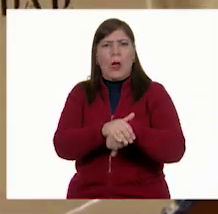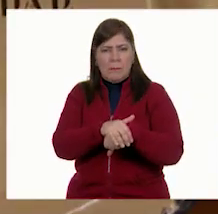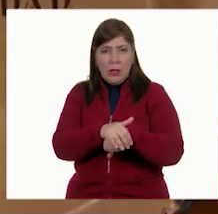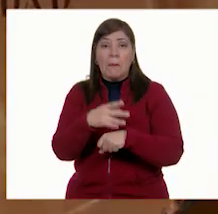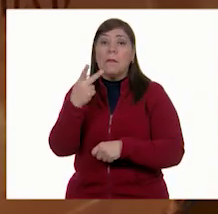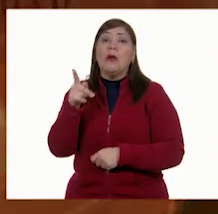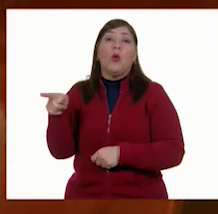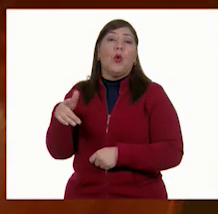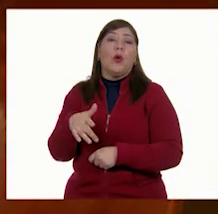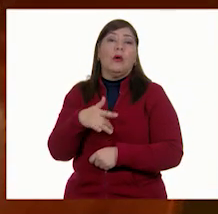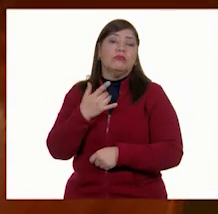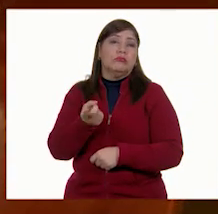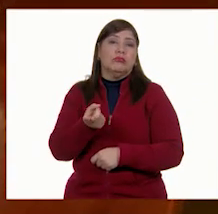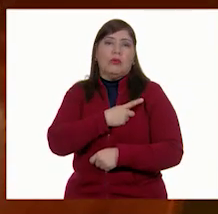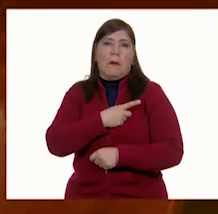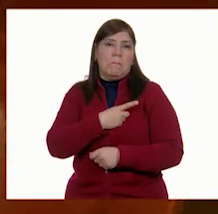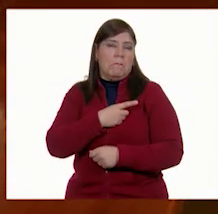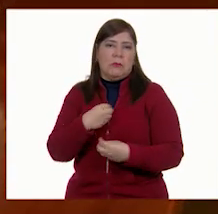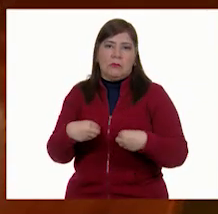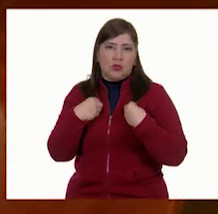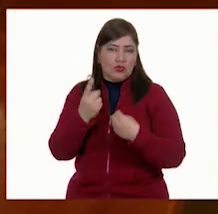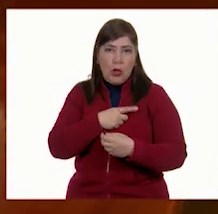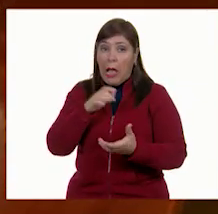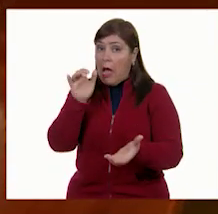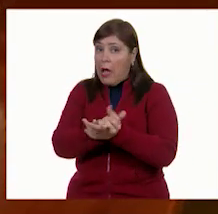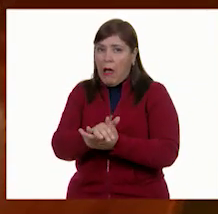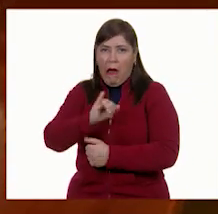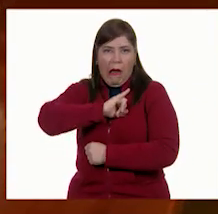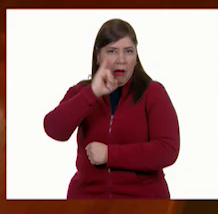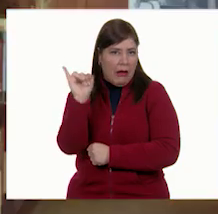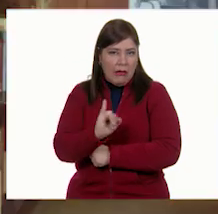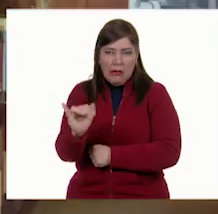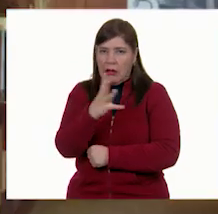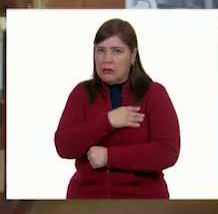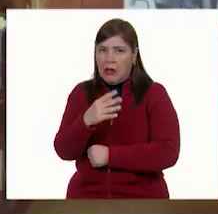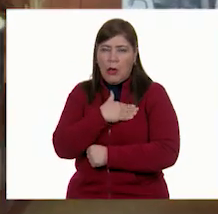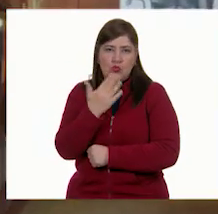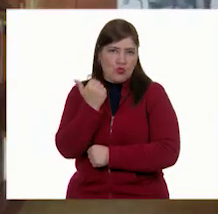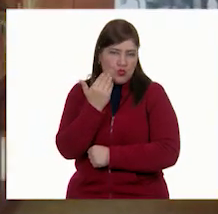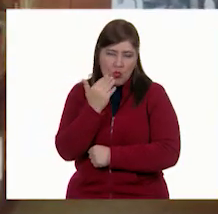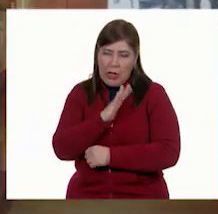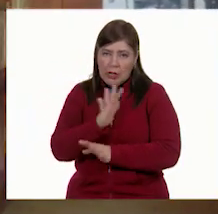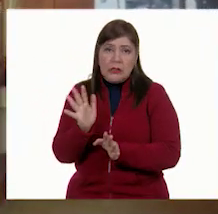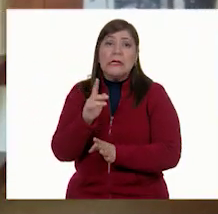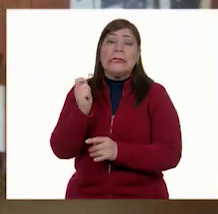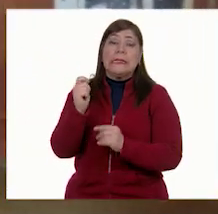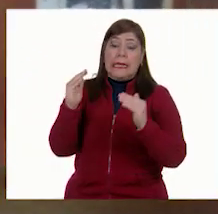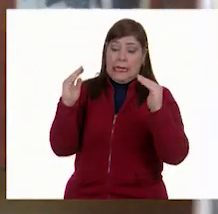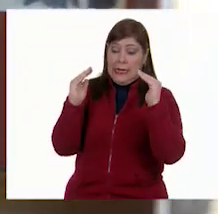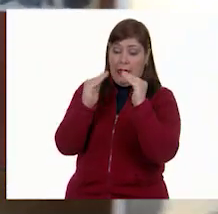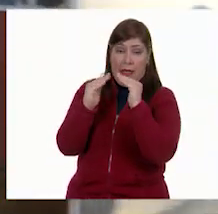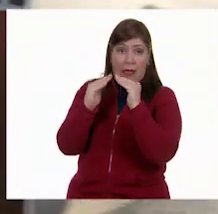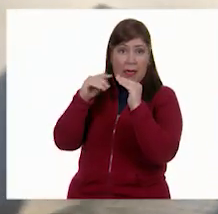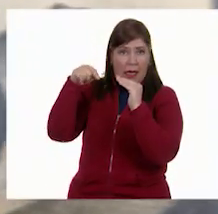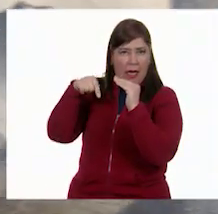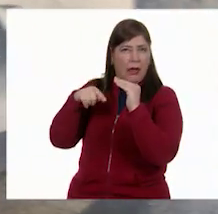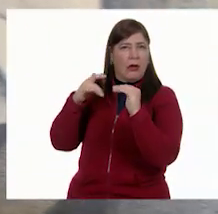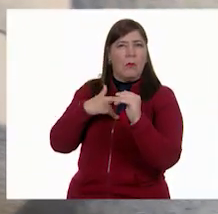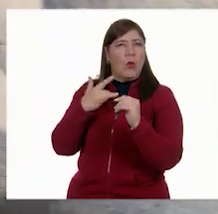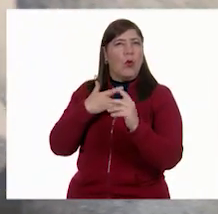solo. Nunca se casó, nunca tuvo hijos. Y esta casa, hasta cierto punto monacal,